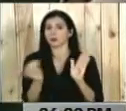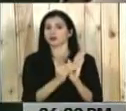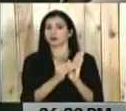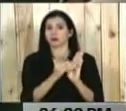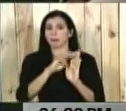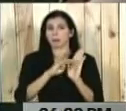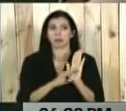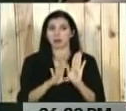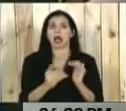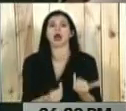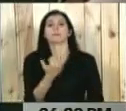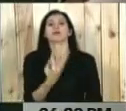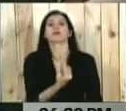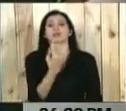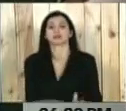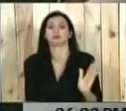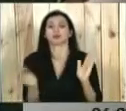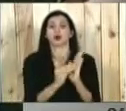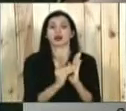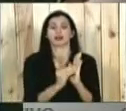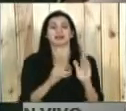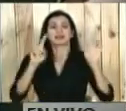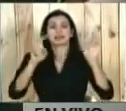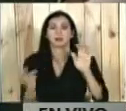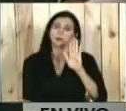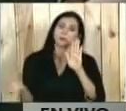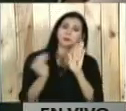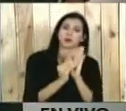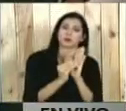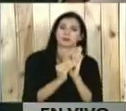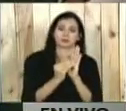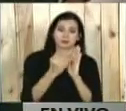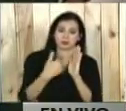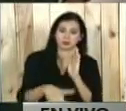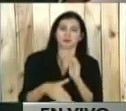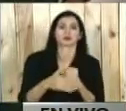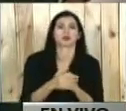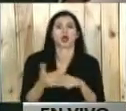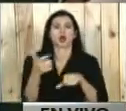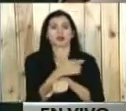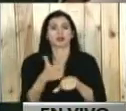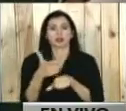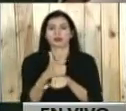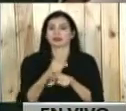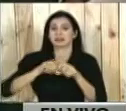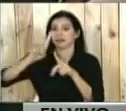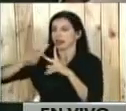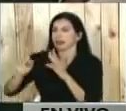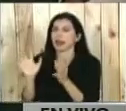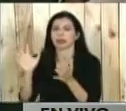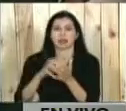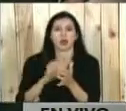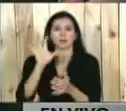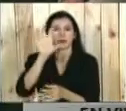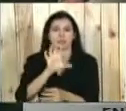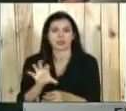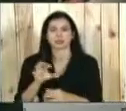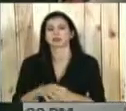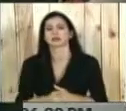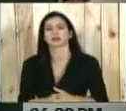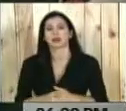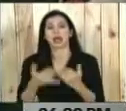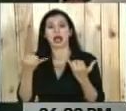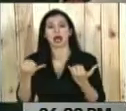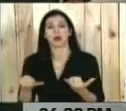yo he insistido en todos los últimos encuentros para que lo coloquemos en la agenda entre los gobiernos, entre los estados y entre nuestros países. Y